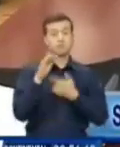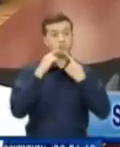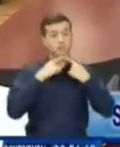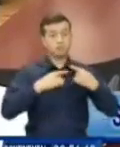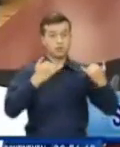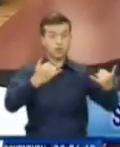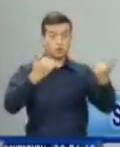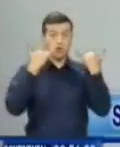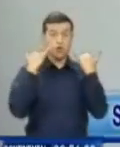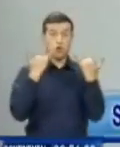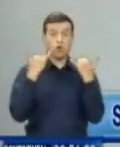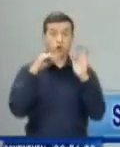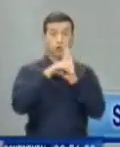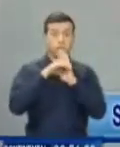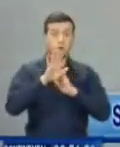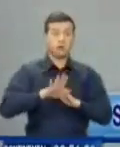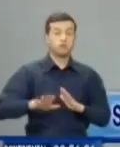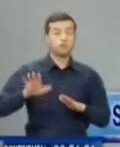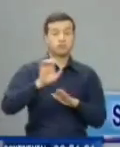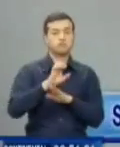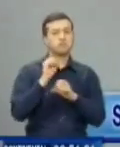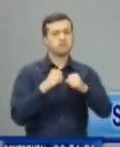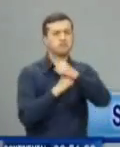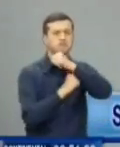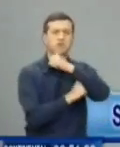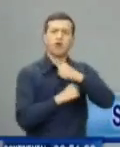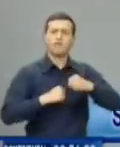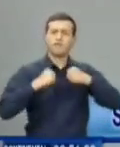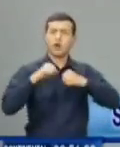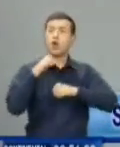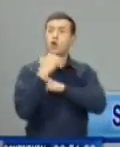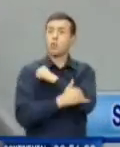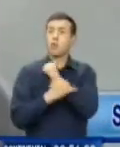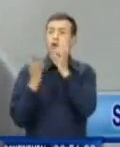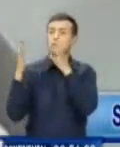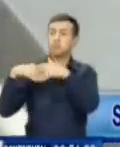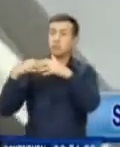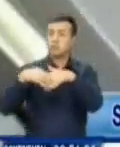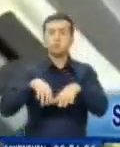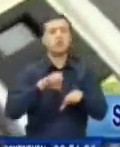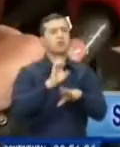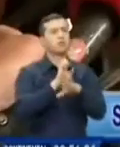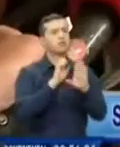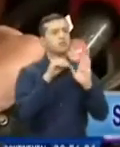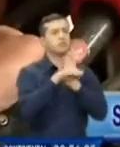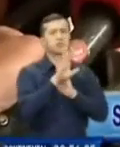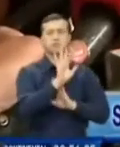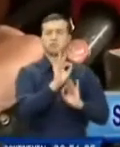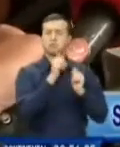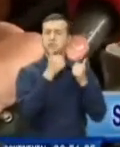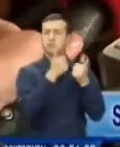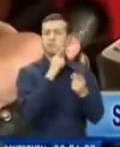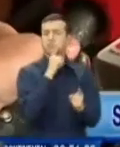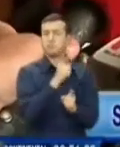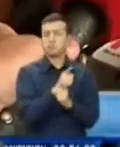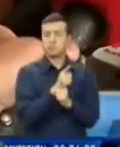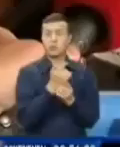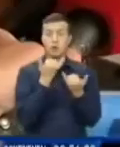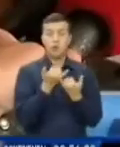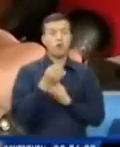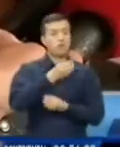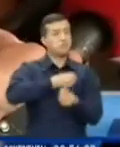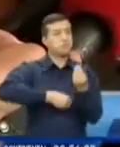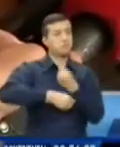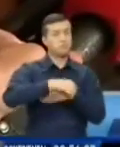actual del sistema bancario y financiero ecuatoriano es sólido a pesar del shock externo provocado por la caída del precio del crudo. Es así que el nivel de solvencia que